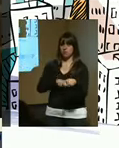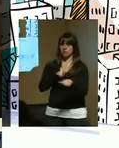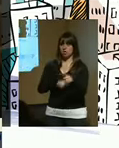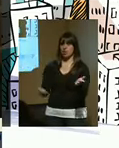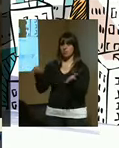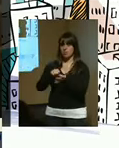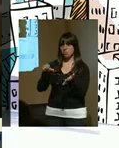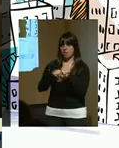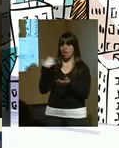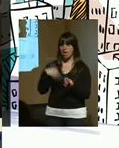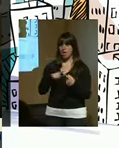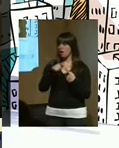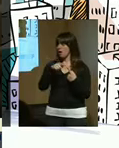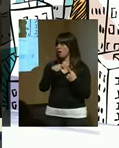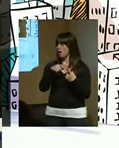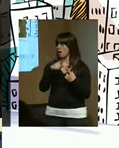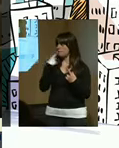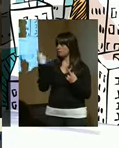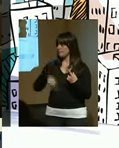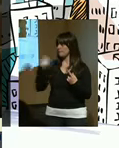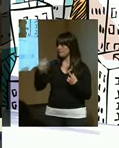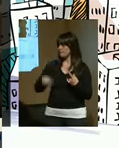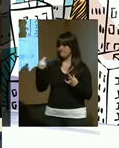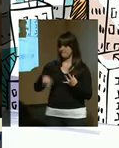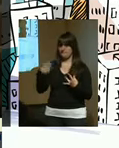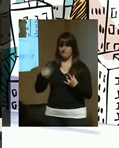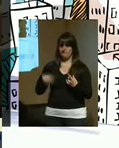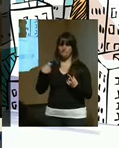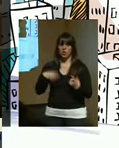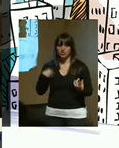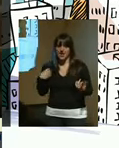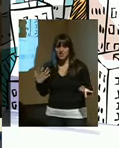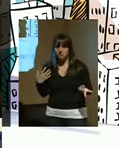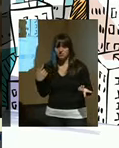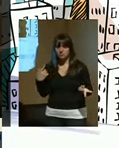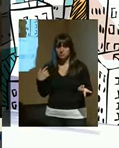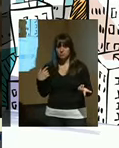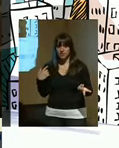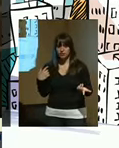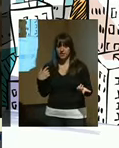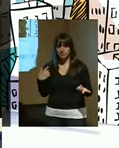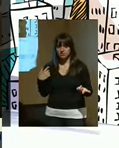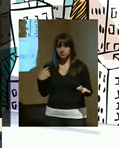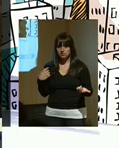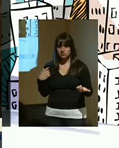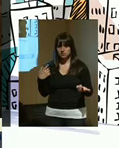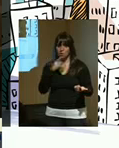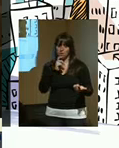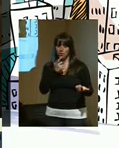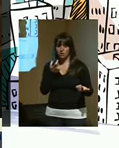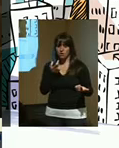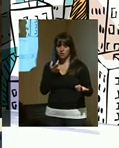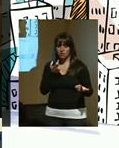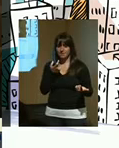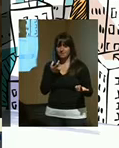Aires, presidente de la Comisión de Turismo y Deporte de la Legislatura de la Ciudad Autónoma de Buenos Aires, director fundacional del Ente de Turismo de la Ciudad